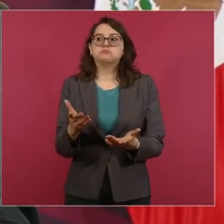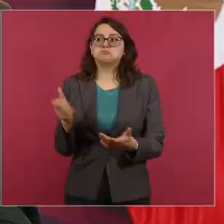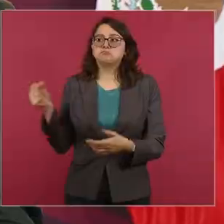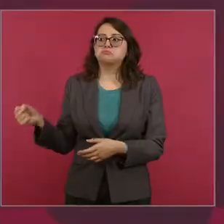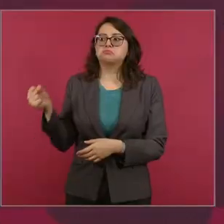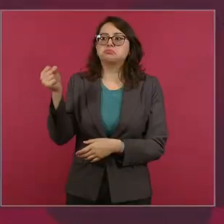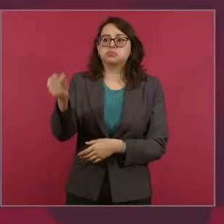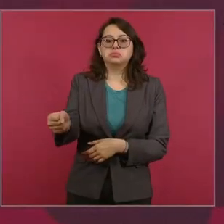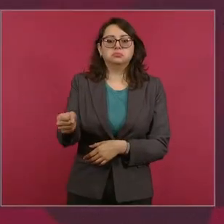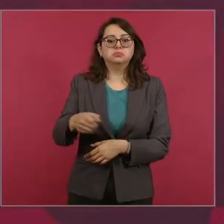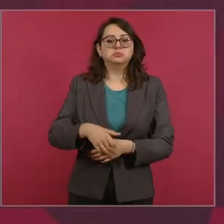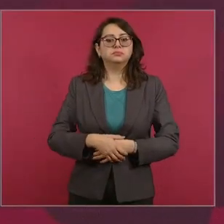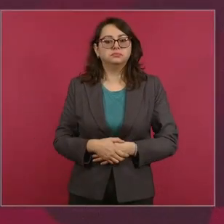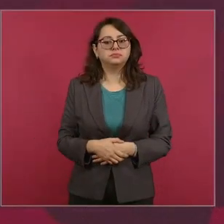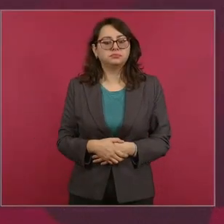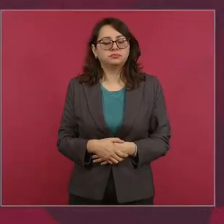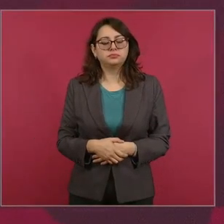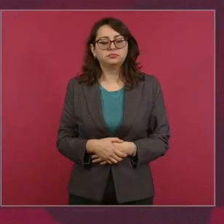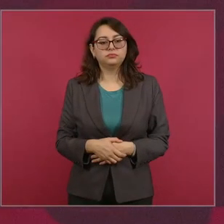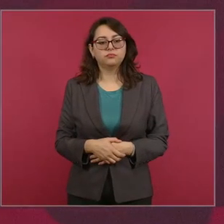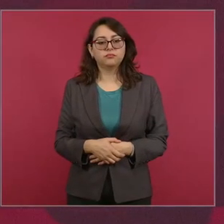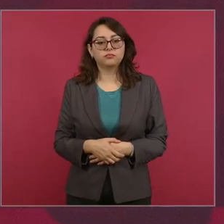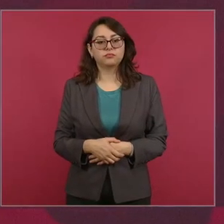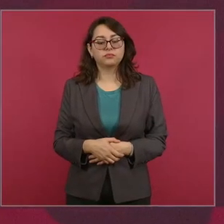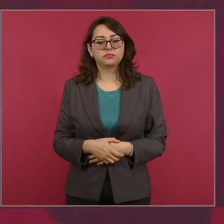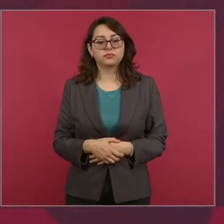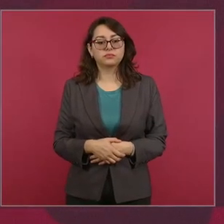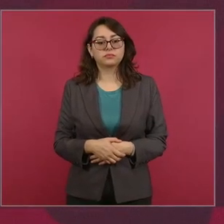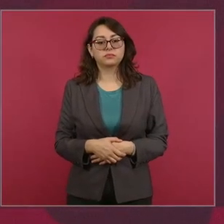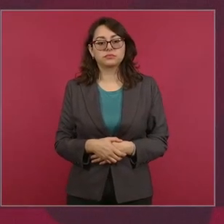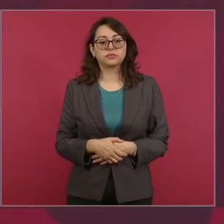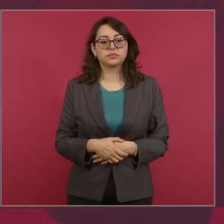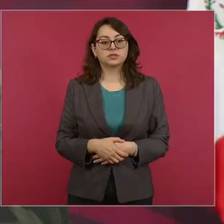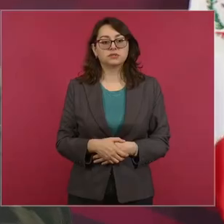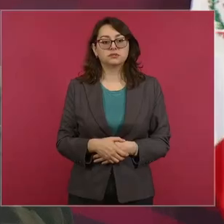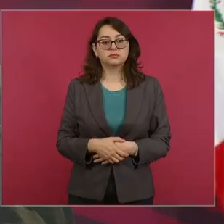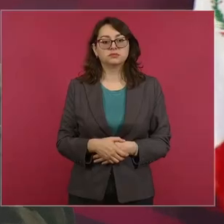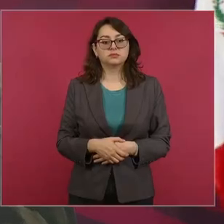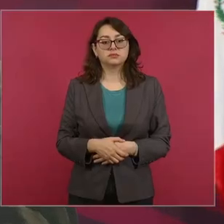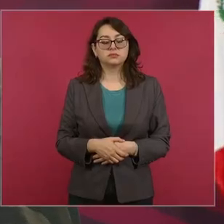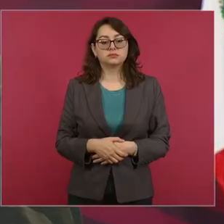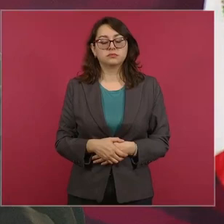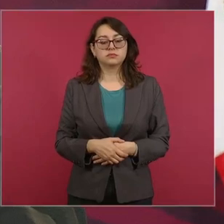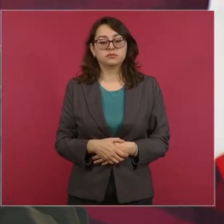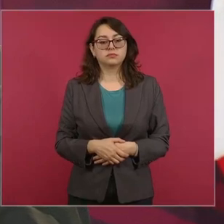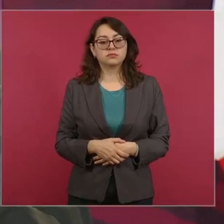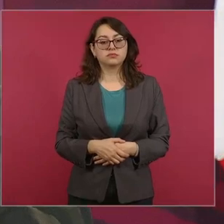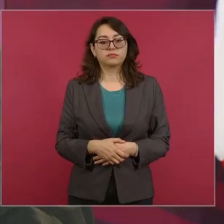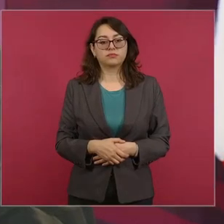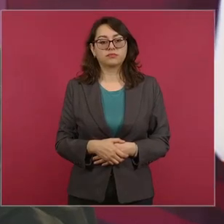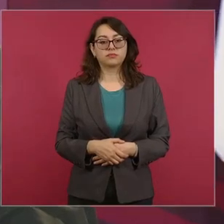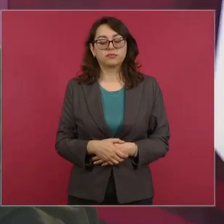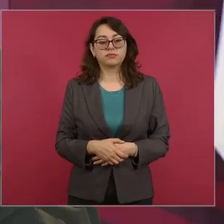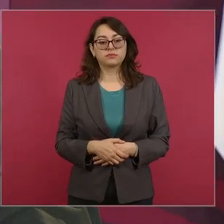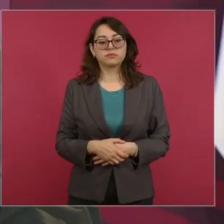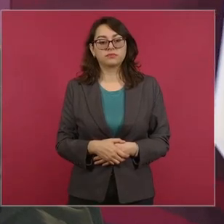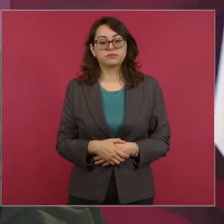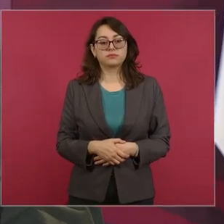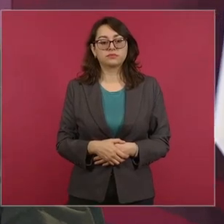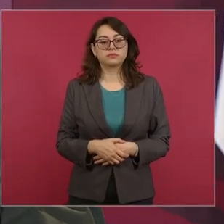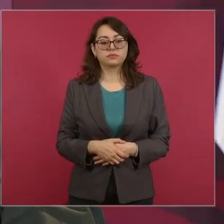de reconocir de que pues le pedía a todos que hiciéramos el esfuerzo